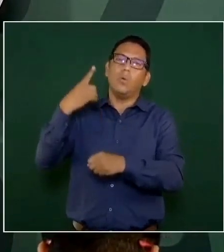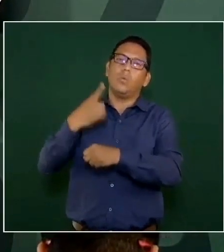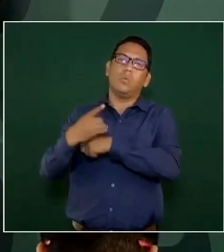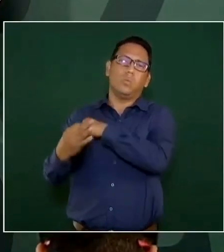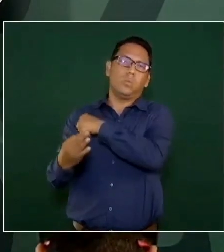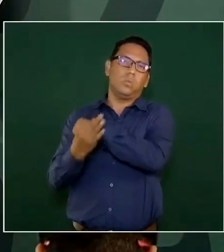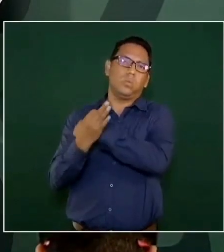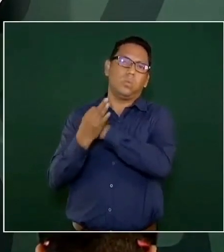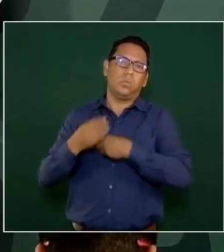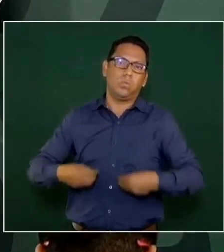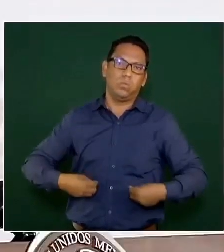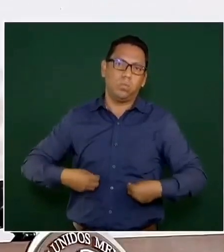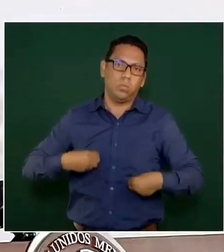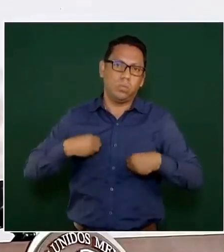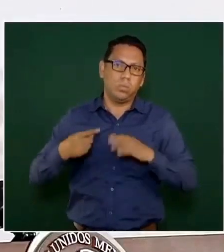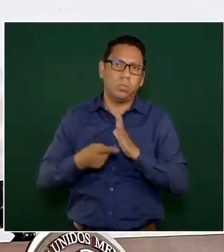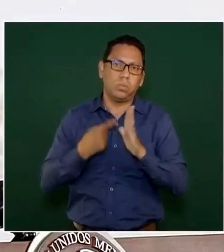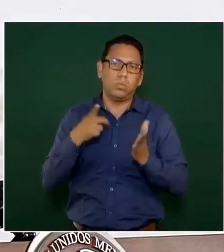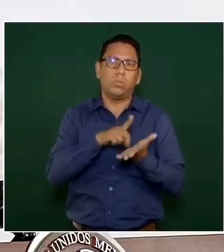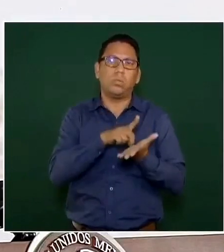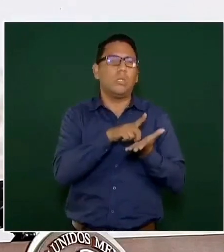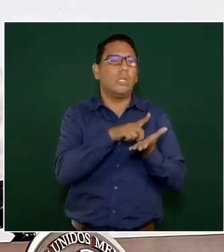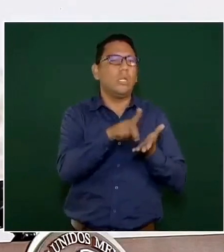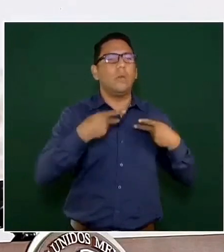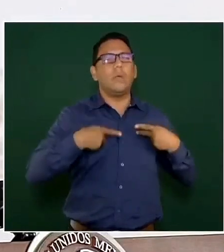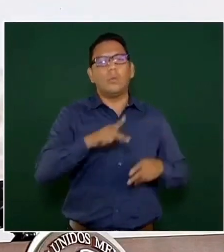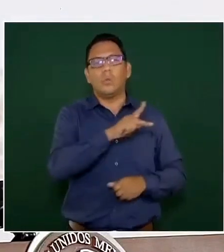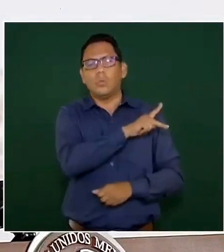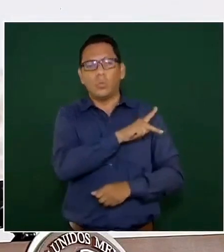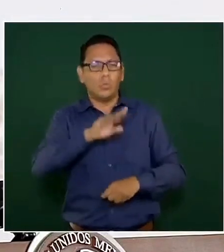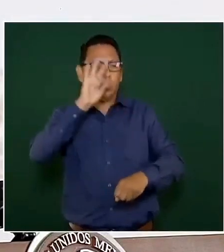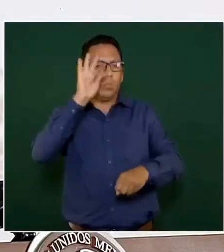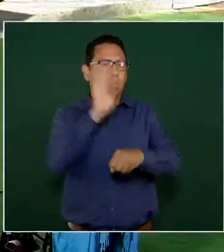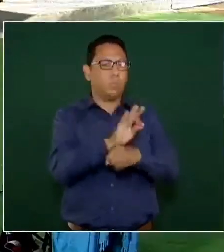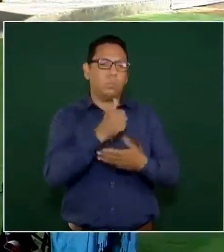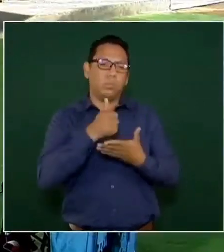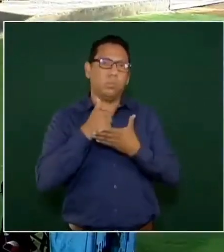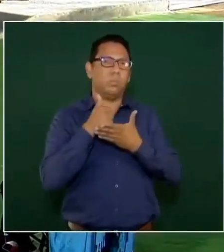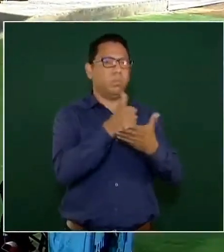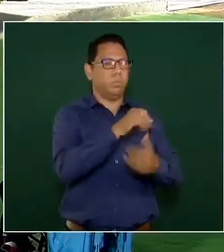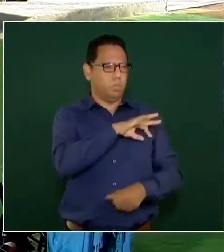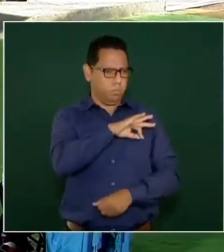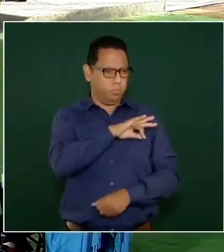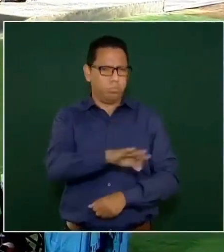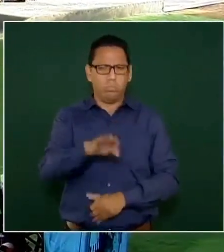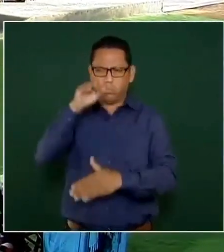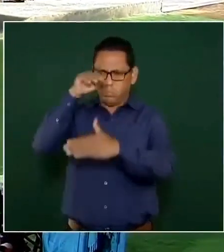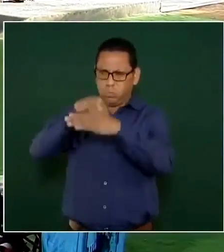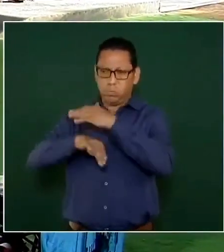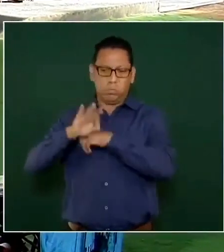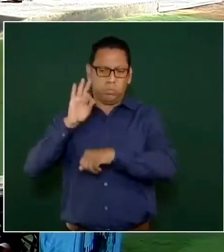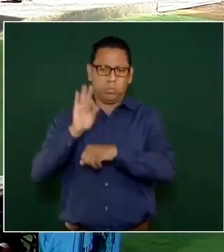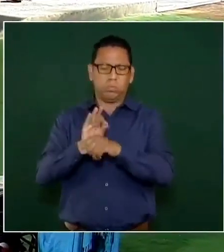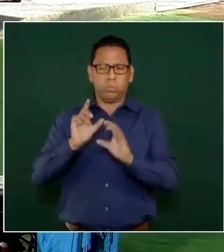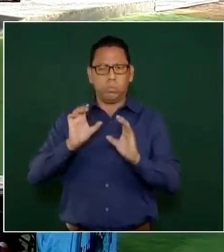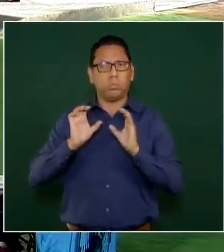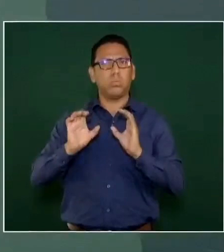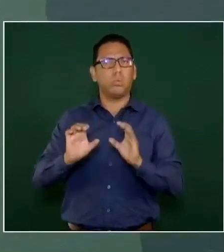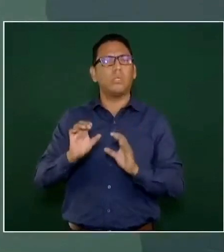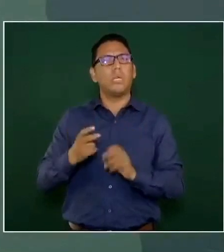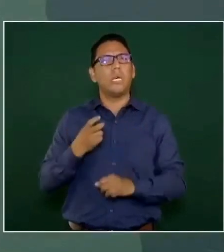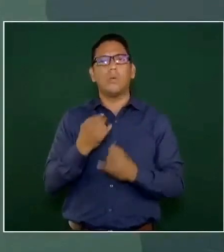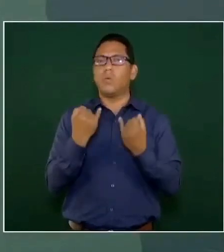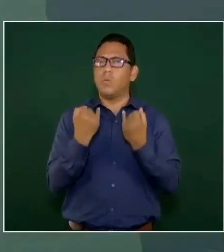que defender el derecho de toda persona de buscar y de recibir asilo para mí es una prioridad y así lo hicimos. Cumplimos con esa